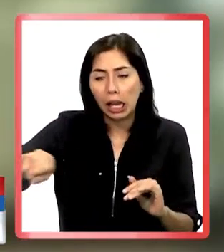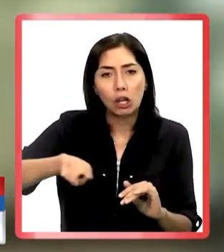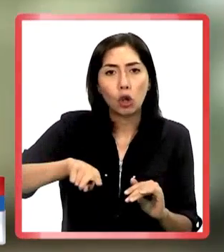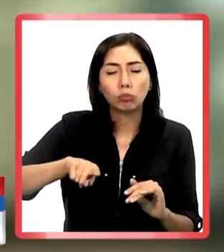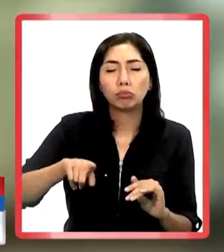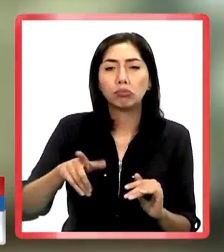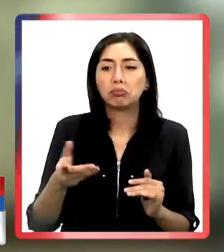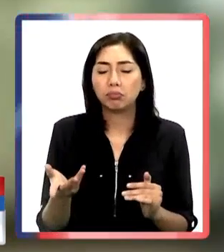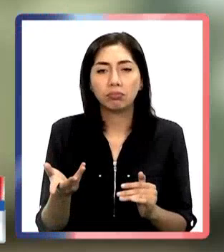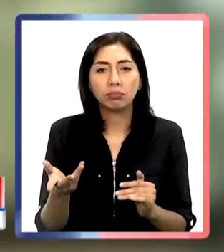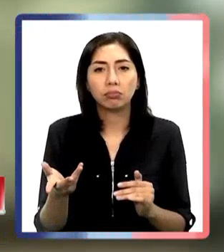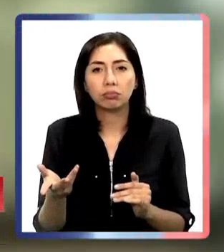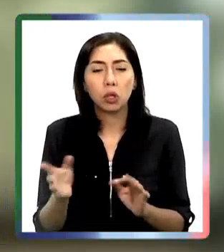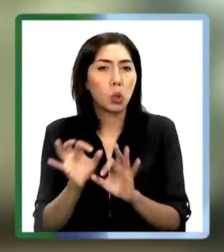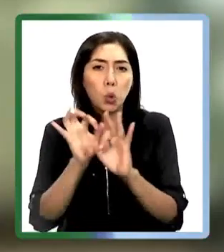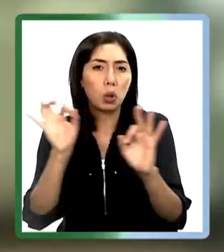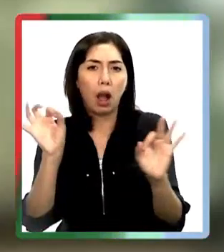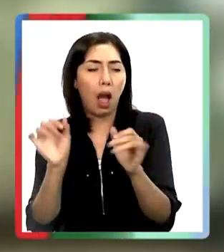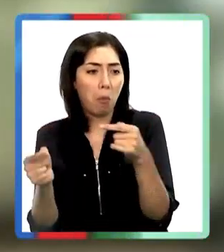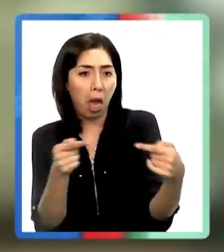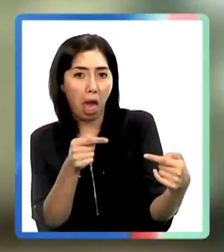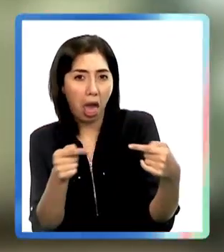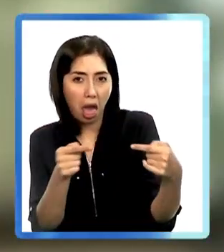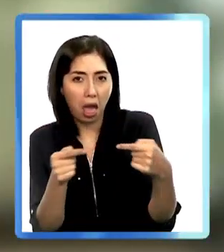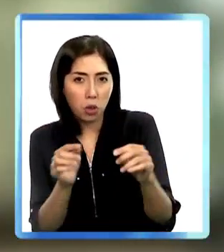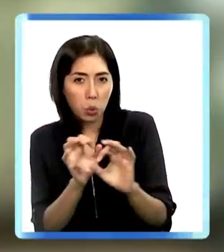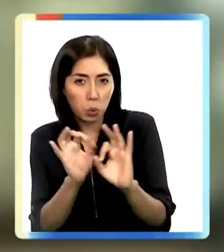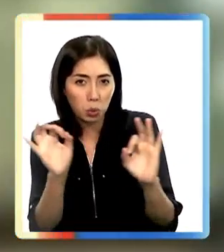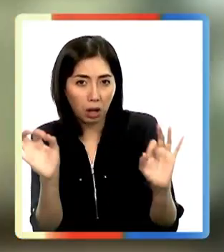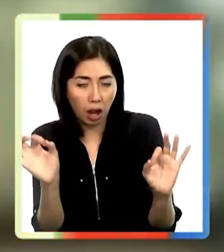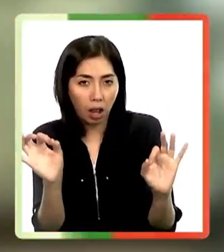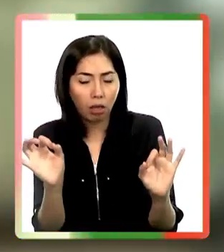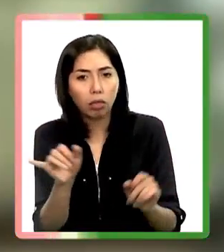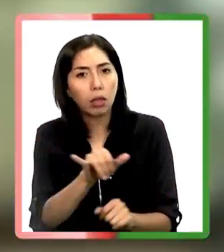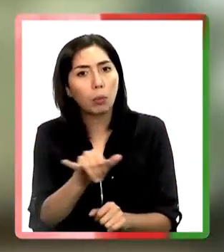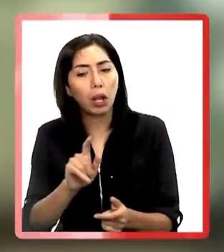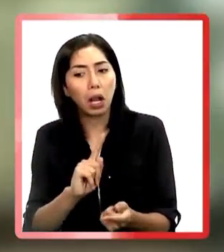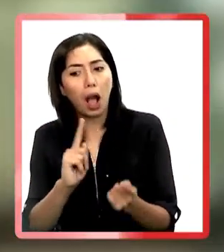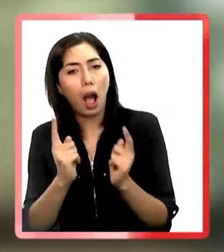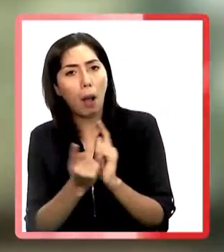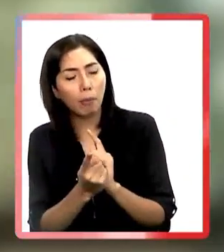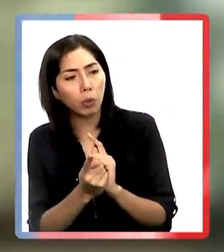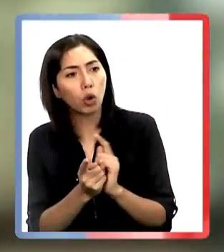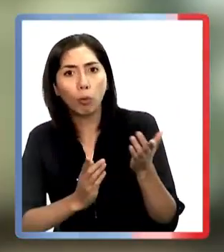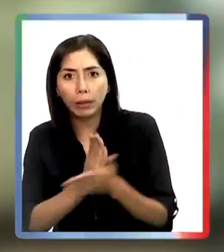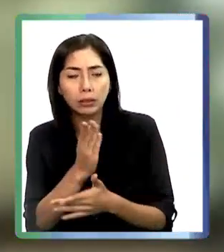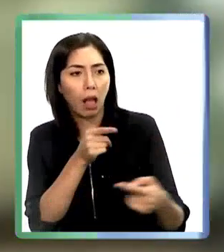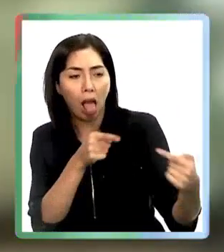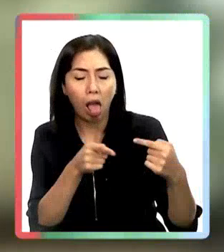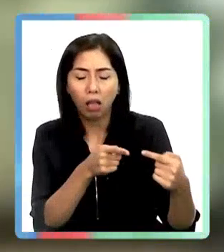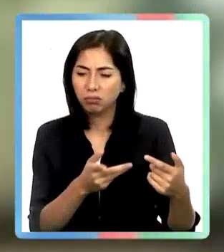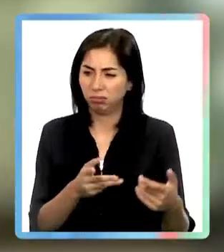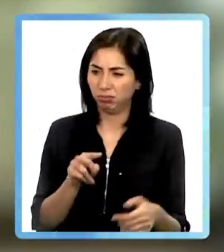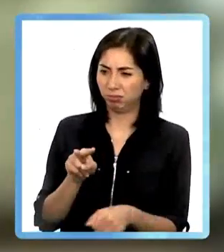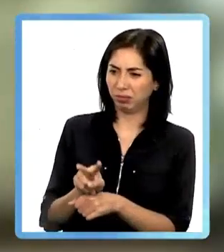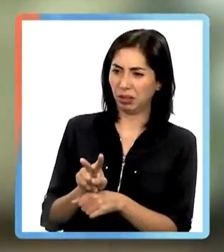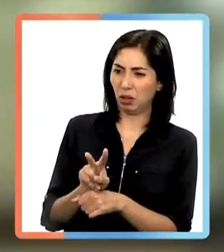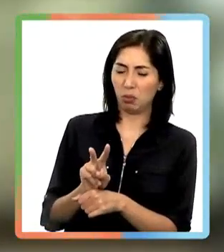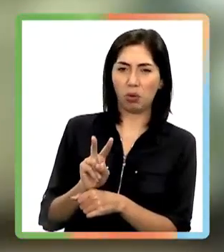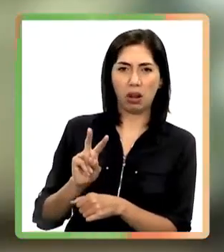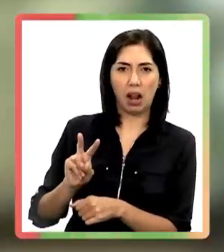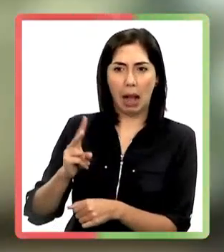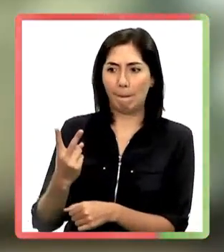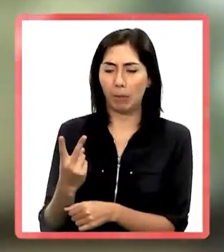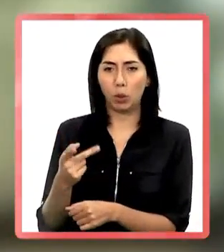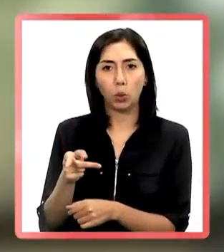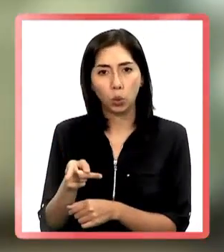la costumbre de ser muy confrontacionales o beligerantes, comienzan con este tipo de actitudes, por